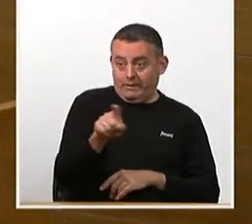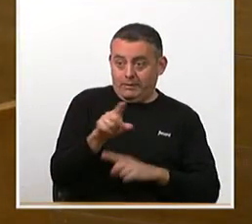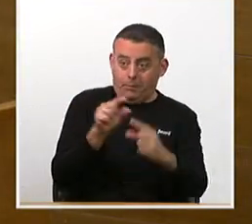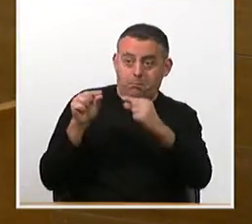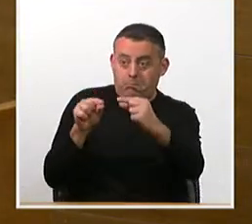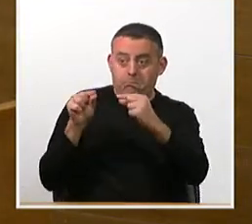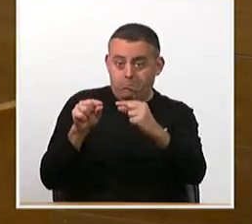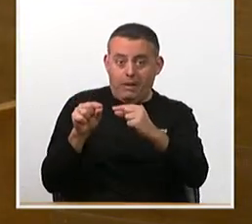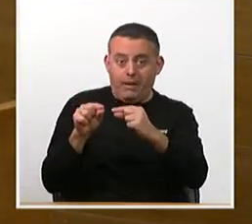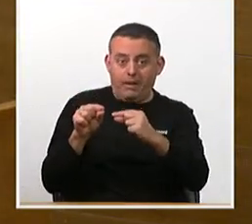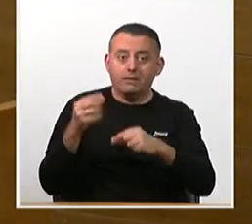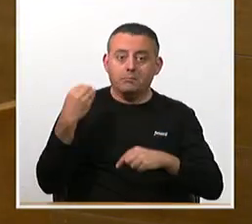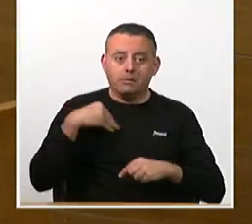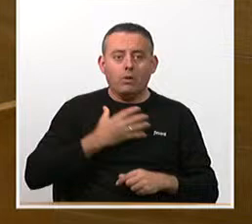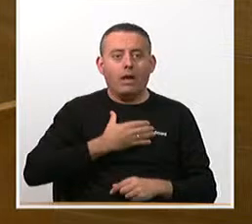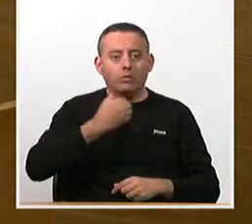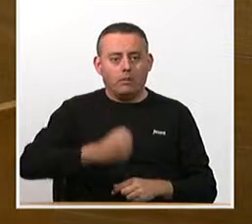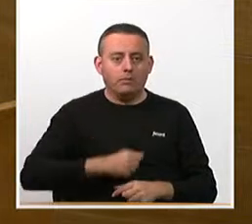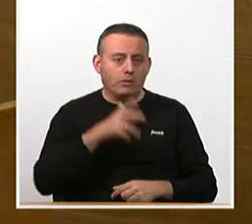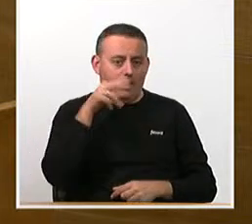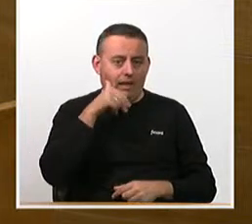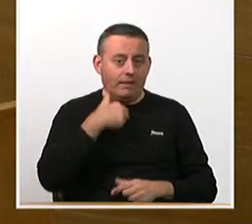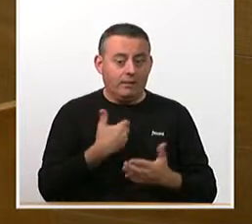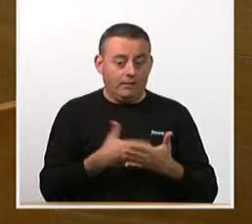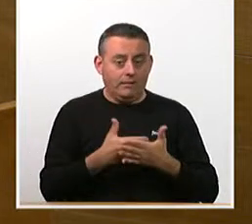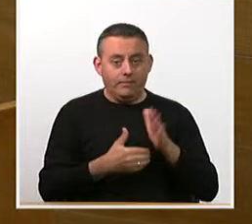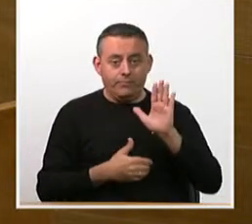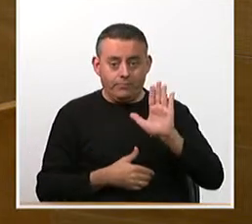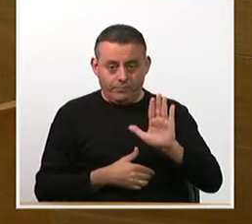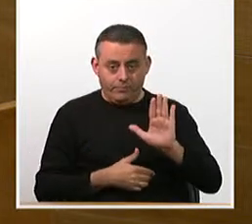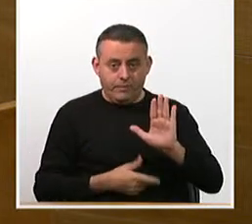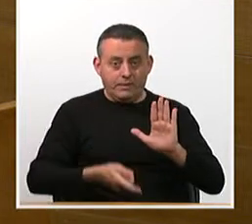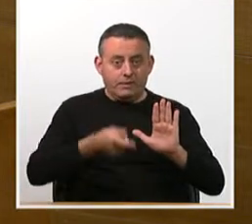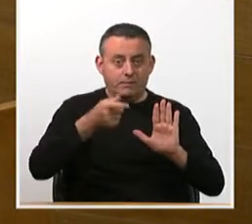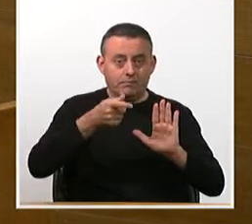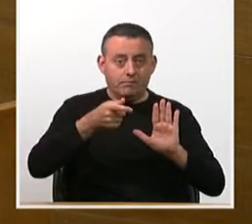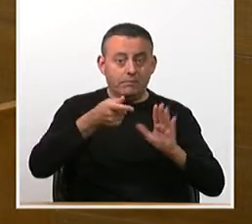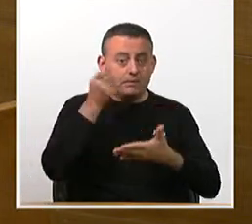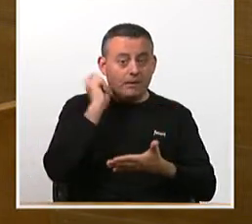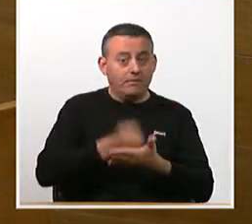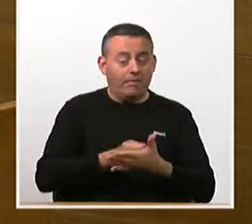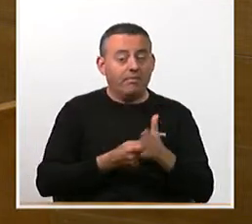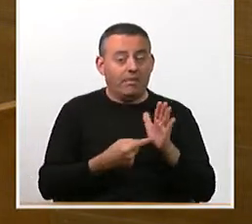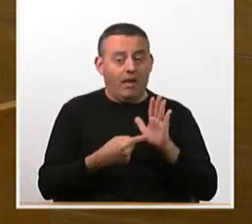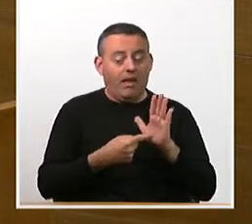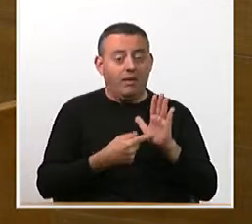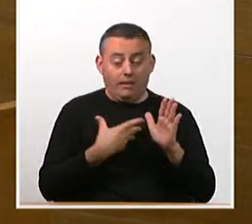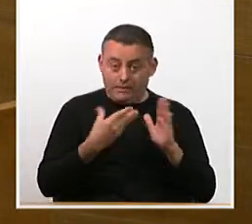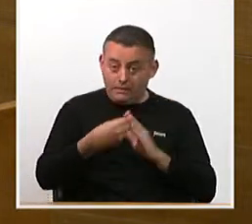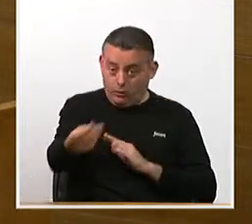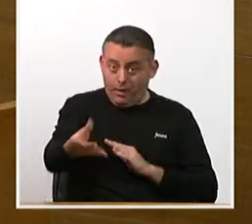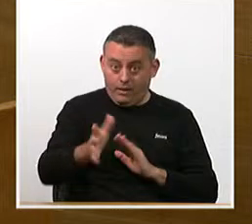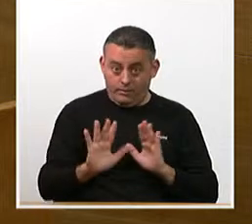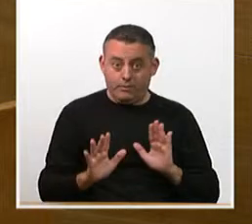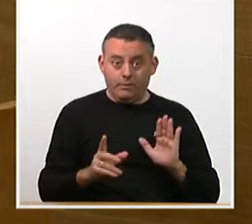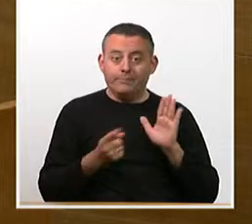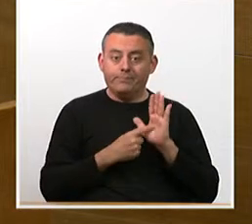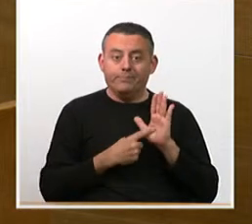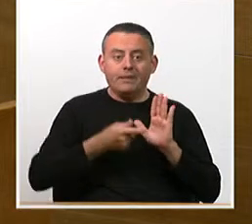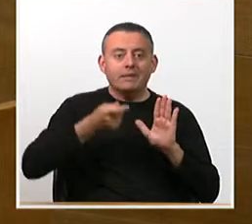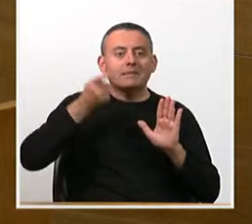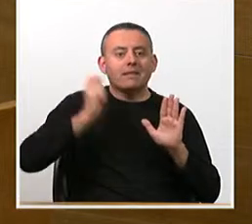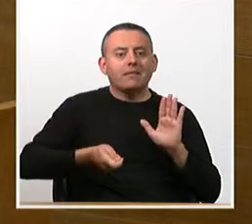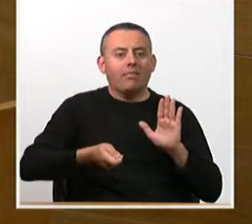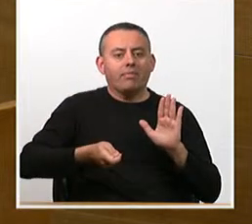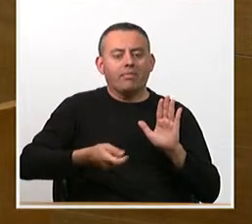ayuntamiento de alicante sí no se ría que aquí está la sentencia y también se la puedo pasar ahí a su a su a su escaño la sentencia donde